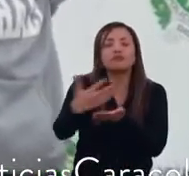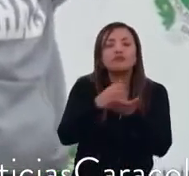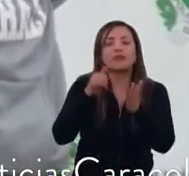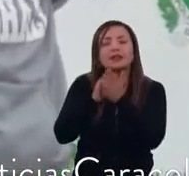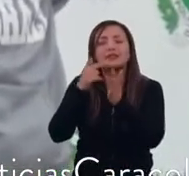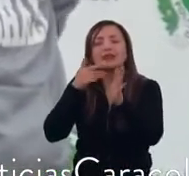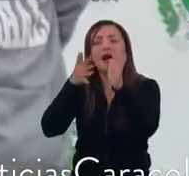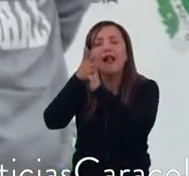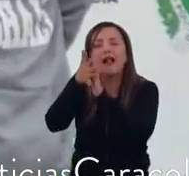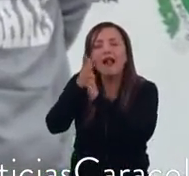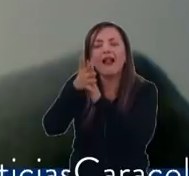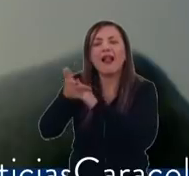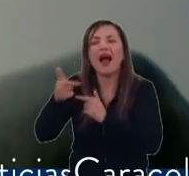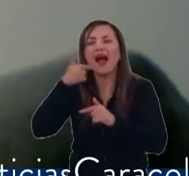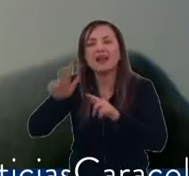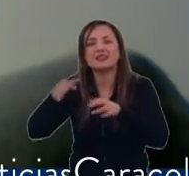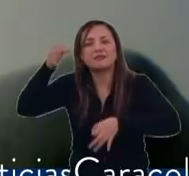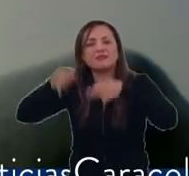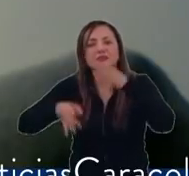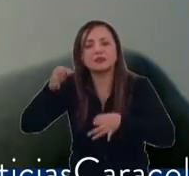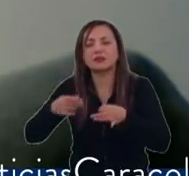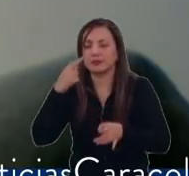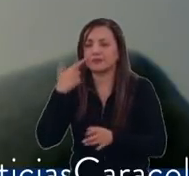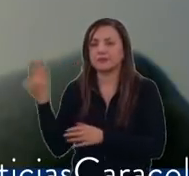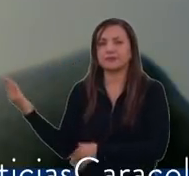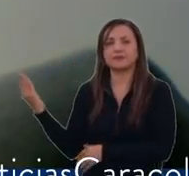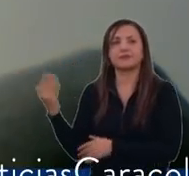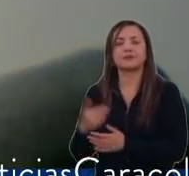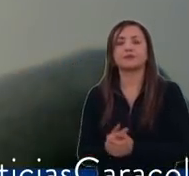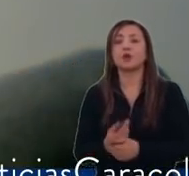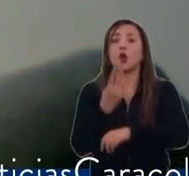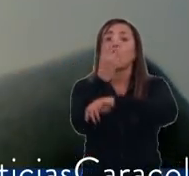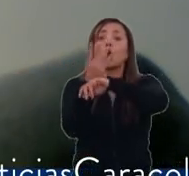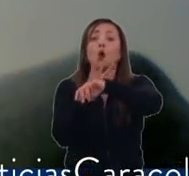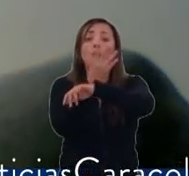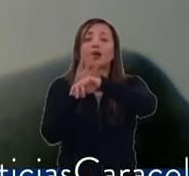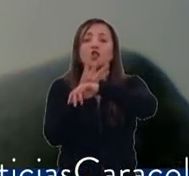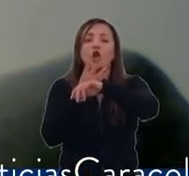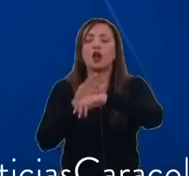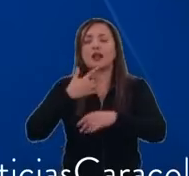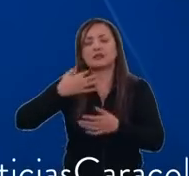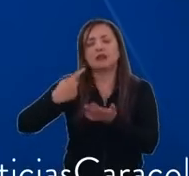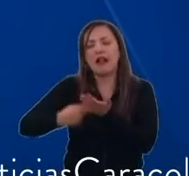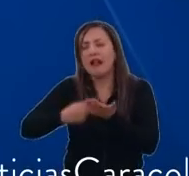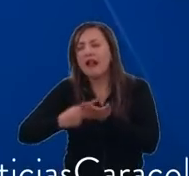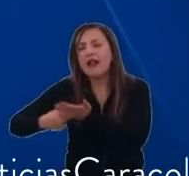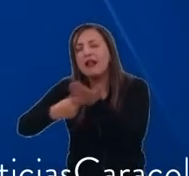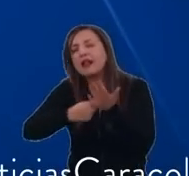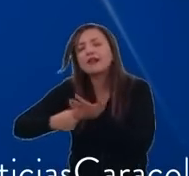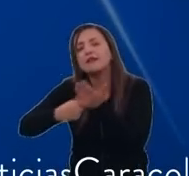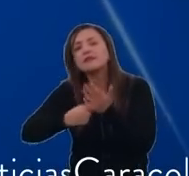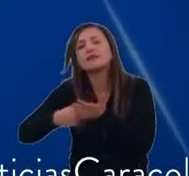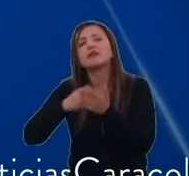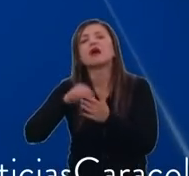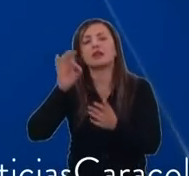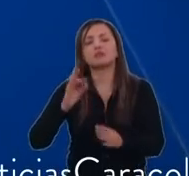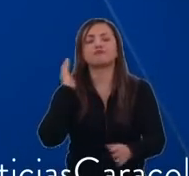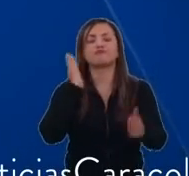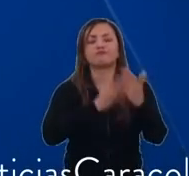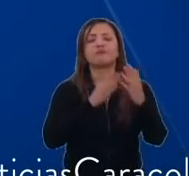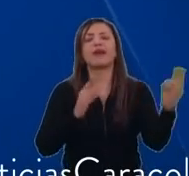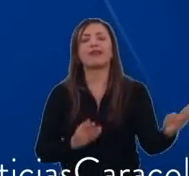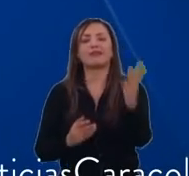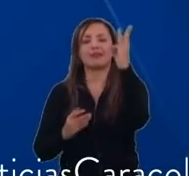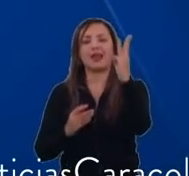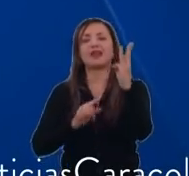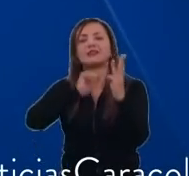continuación. Por registros de cadena de custodia. Tras 4 horas de audiencia, un juez de control de garantías envió a la cárcel a los 3 hombres capturados por robar